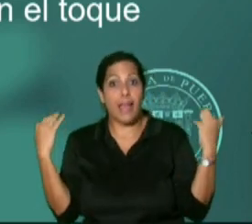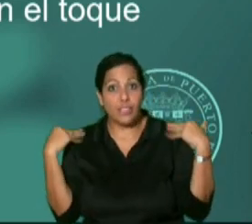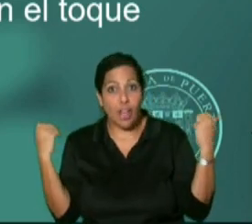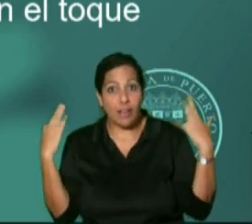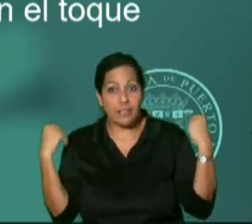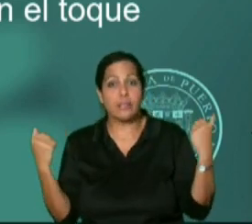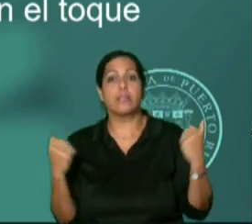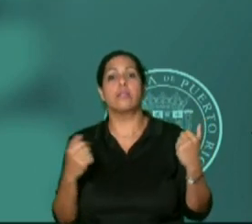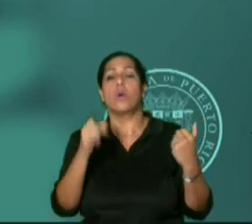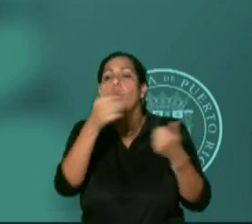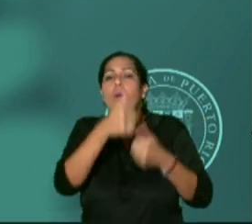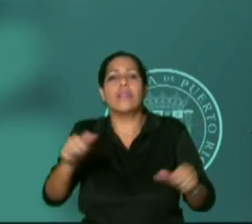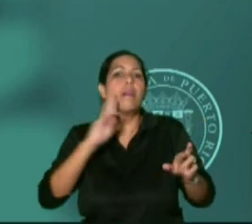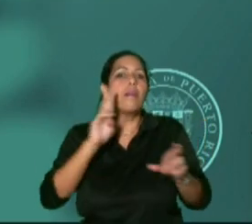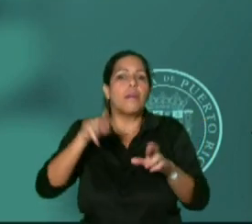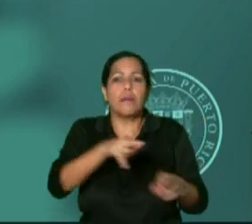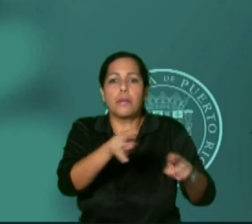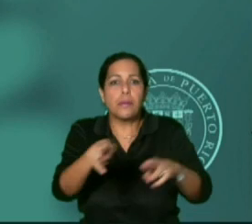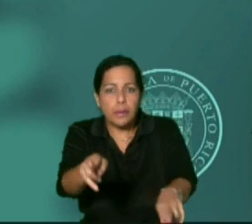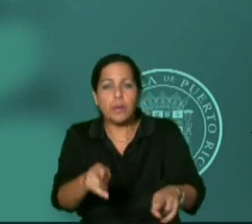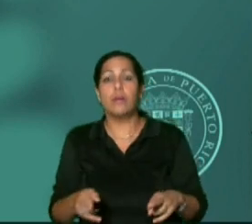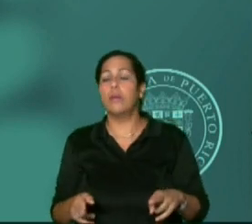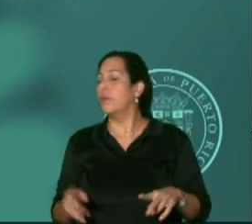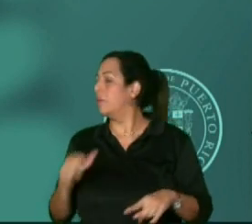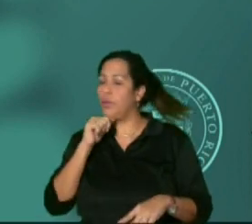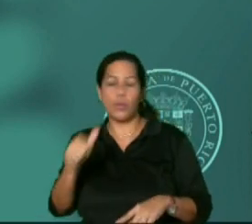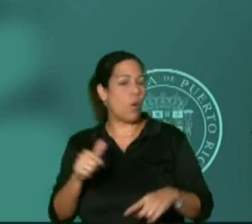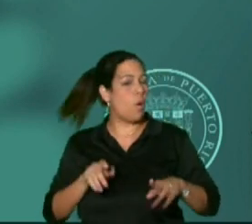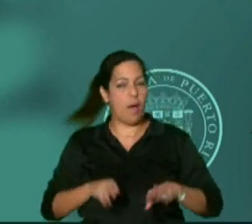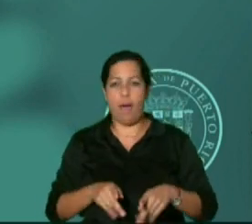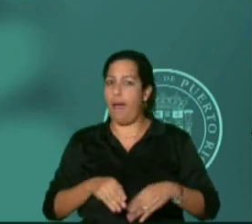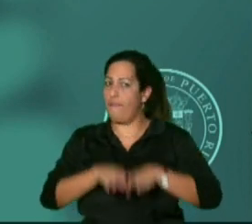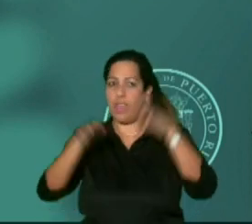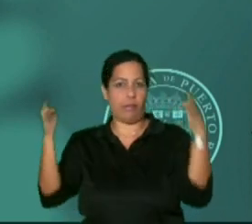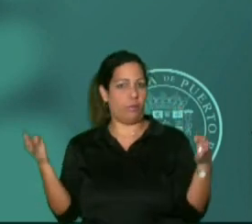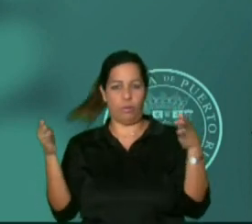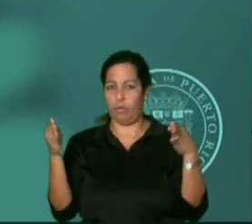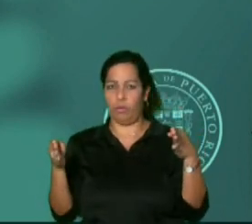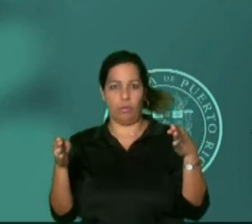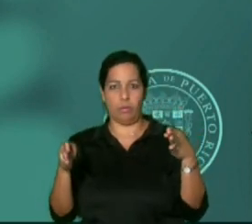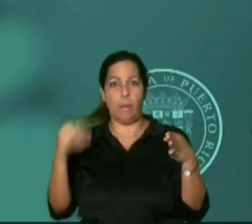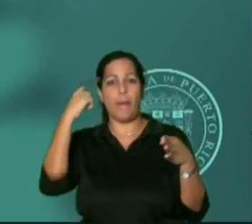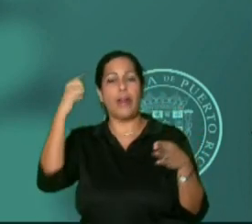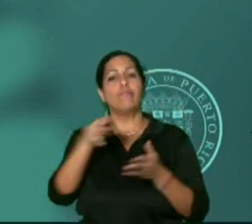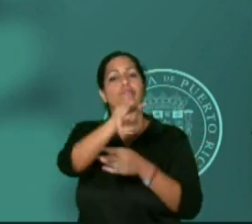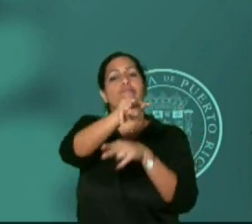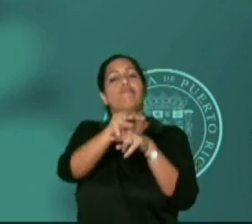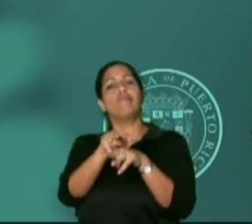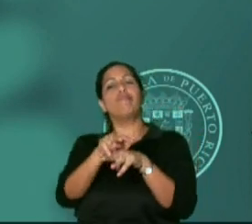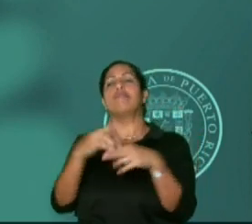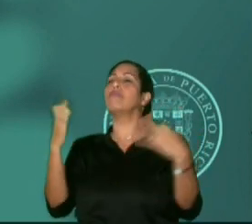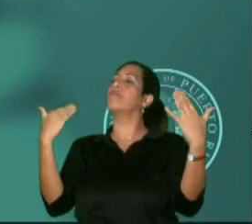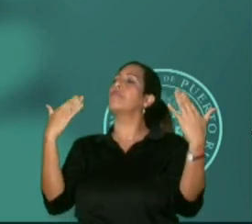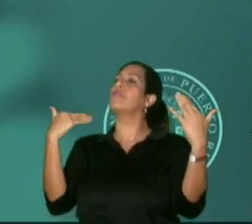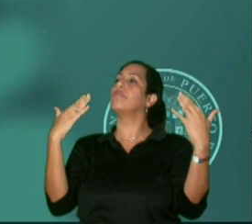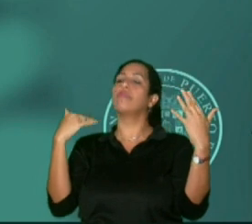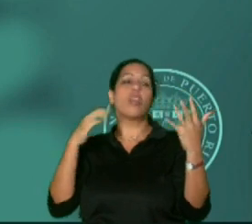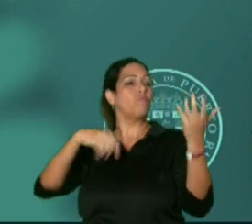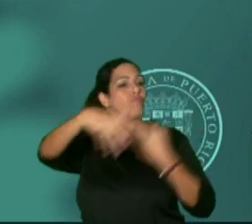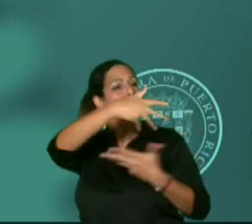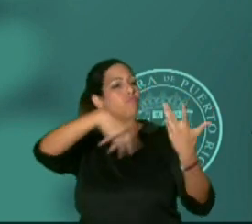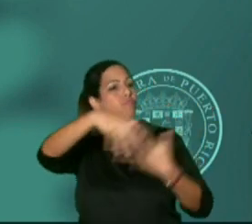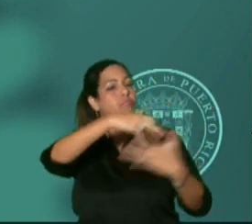playas, balnearios y cuerpos de aguas no estarán abiertos para bañistas con el propósito de tomar sol,